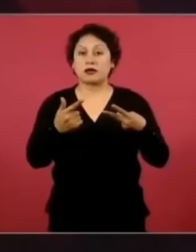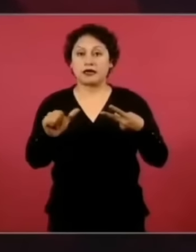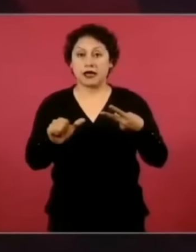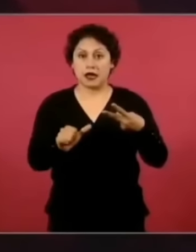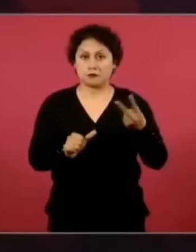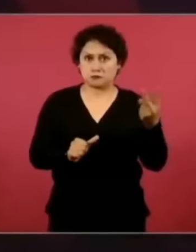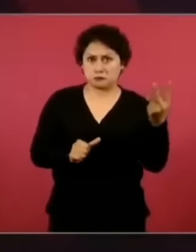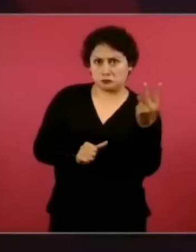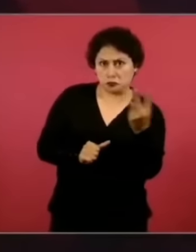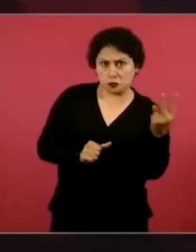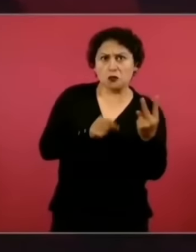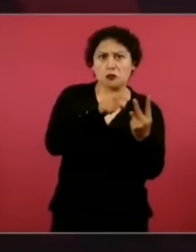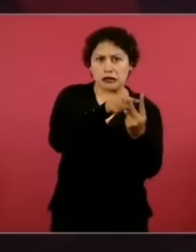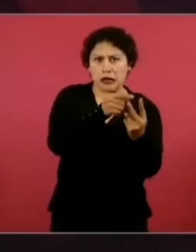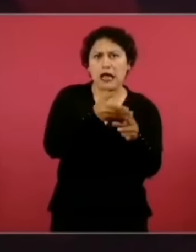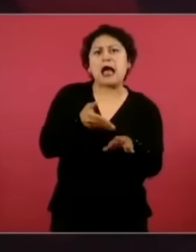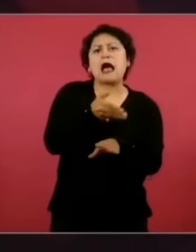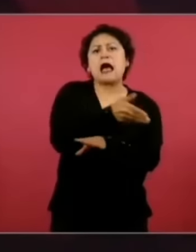tenían adeudos